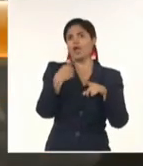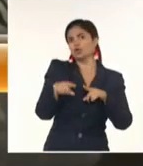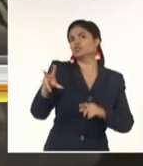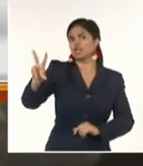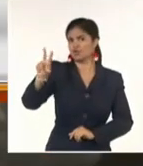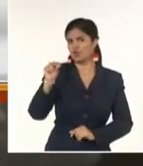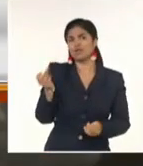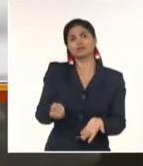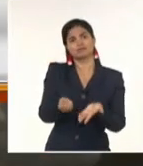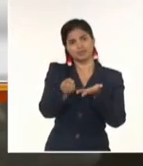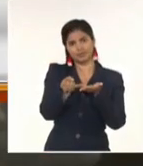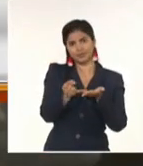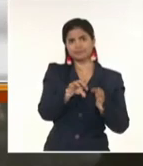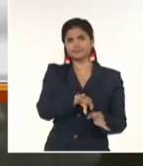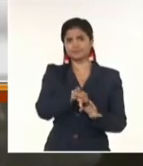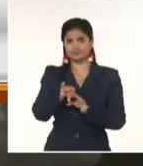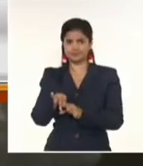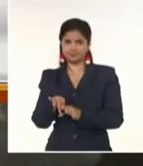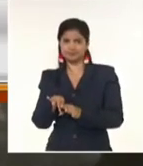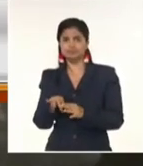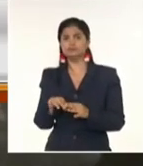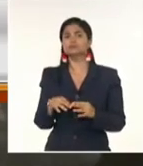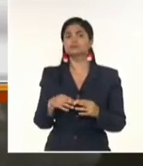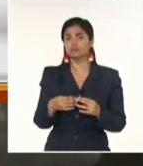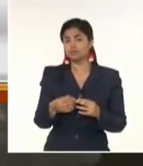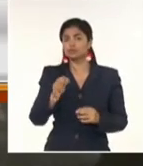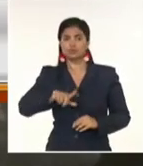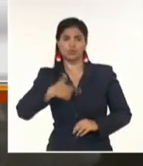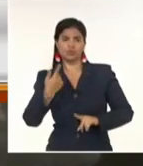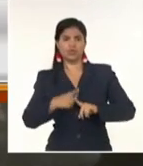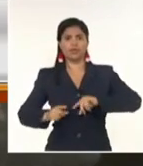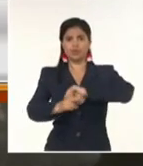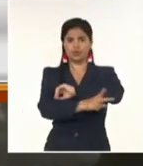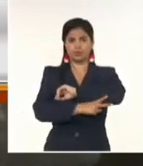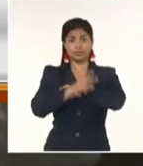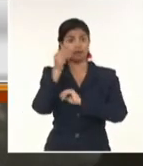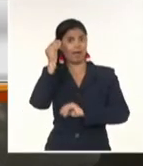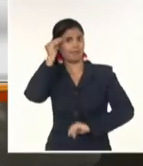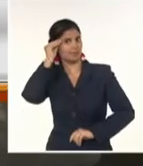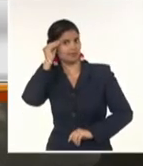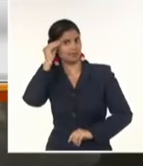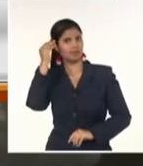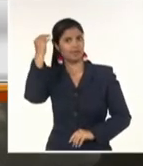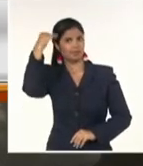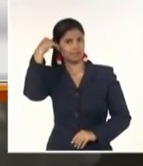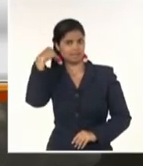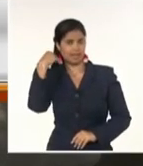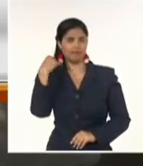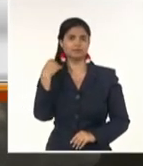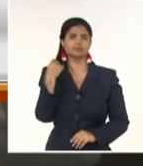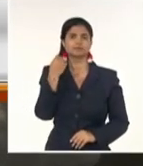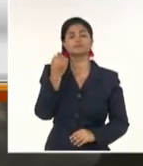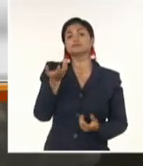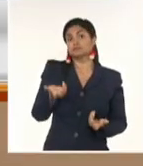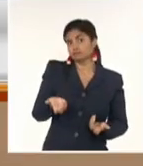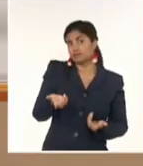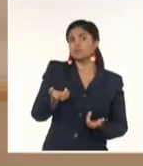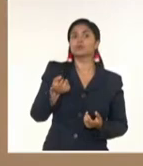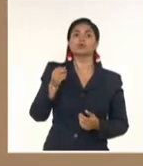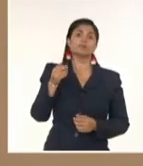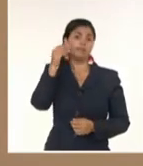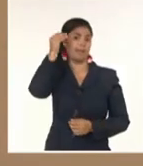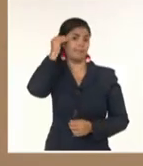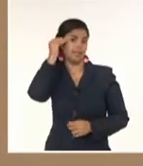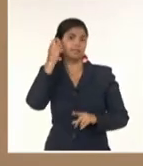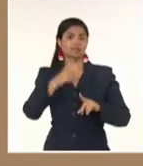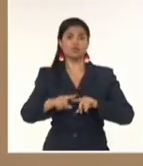dejado enseñanza, conocer más sobre las culturas de otro país, ya que eso me ayuda en mi carrera, a ejercer mi carrera profesional. Nos